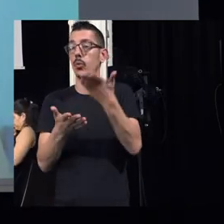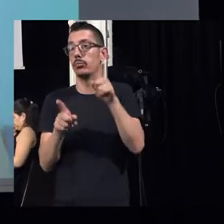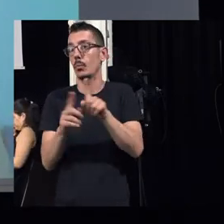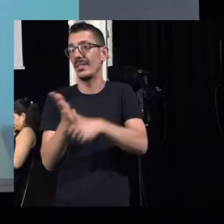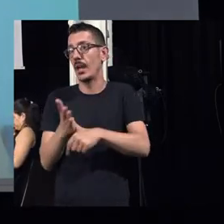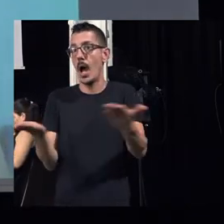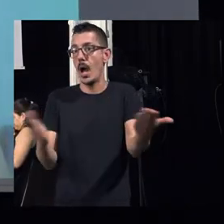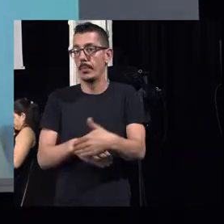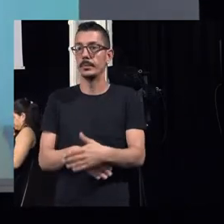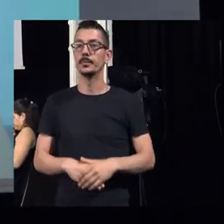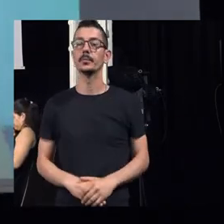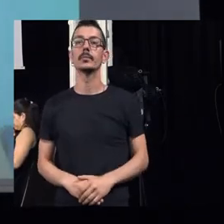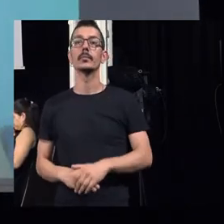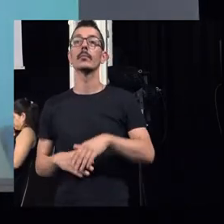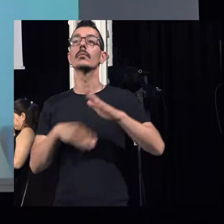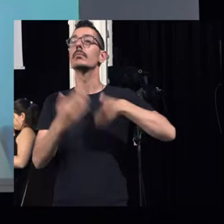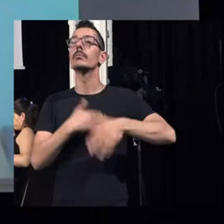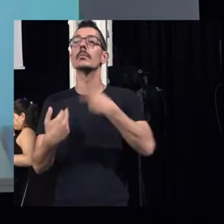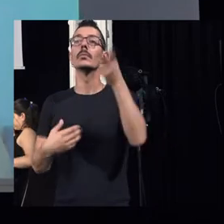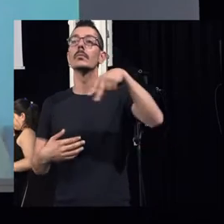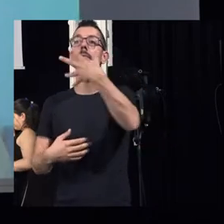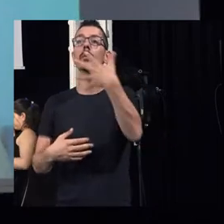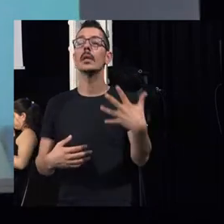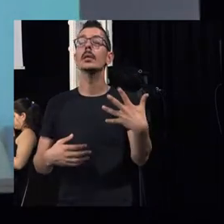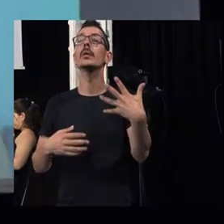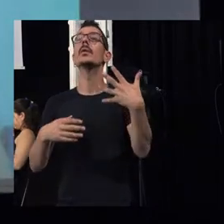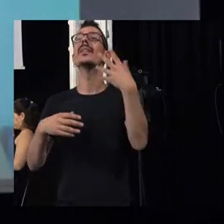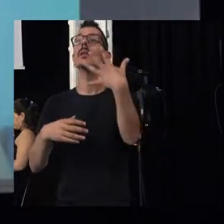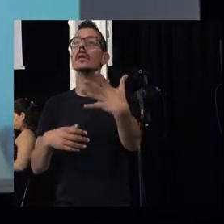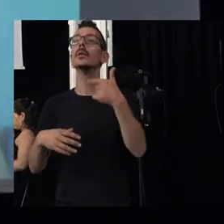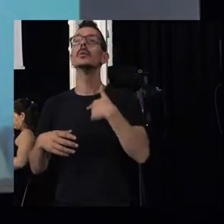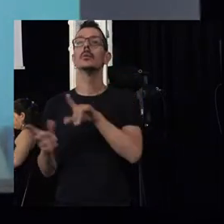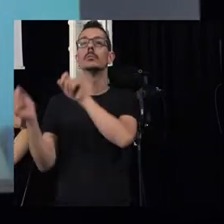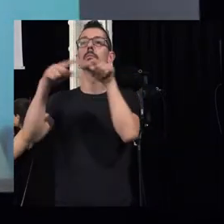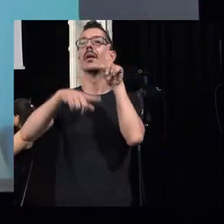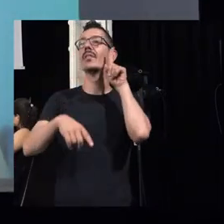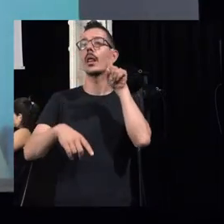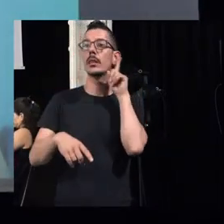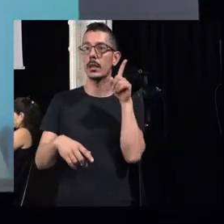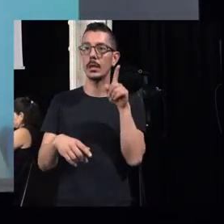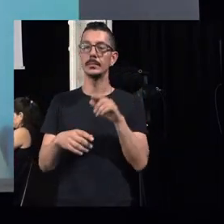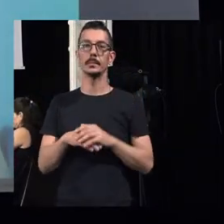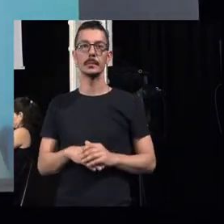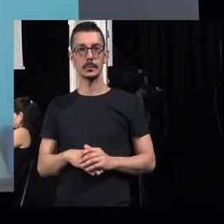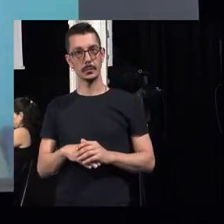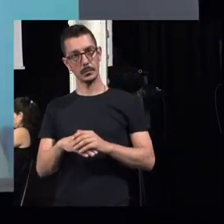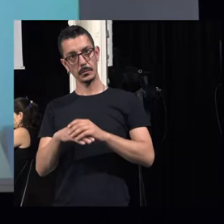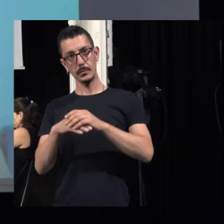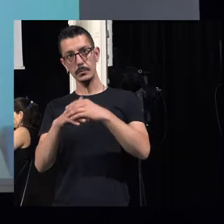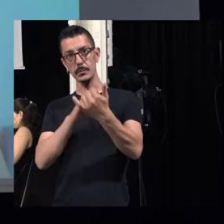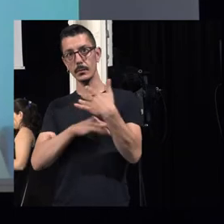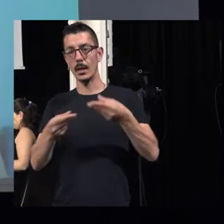En el año 2005 me instalé aquí en Francia y pude obtener una carta de soyur por razones de salud VIH, porque